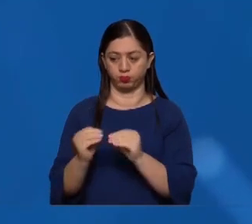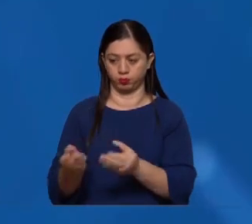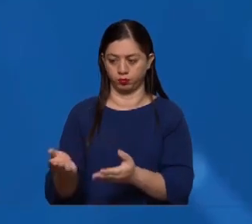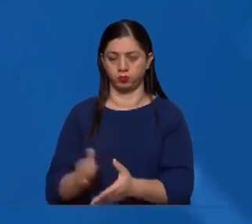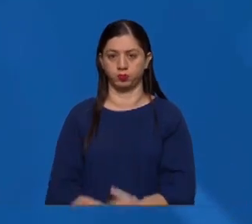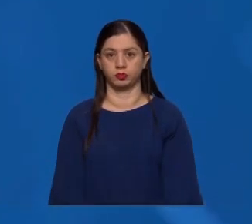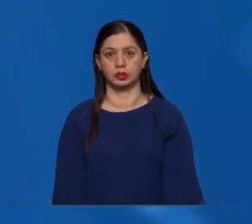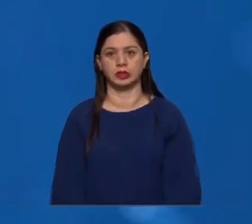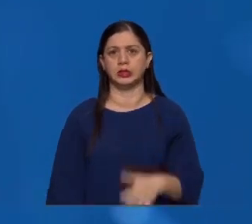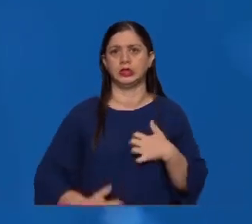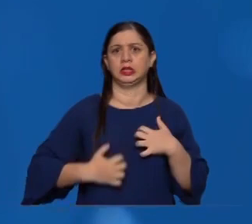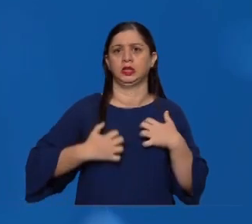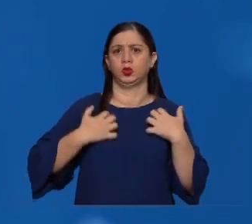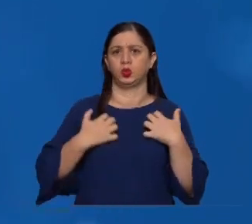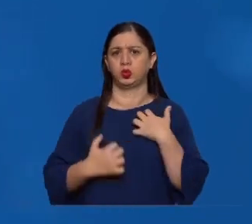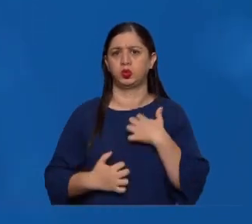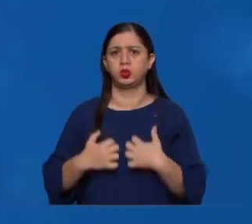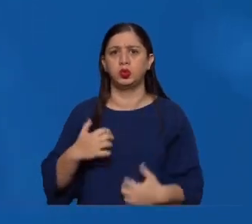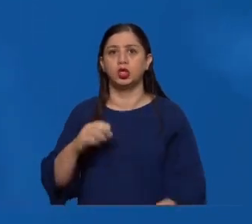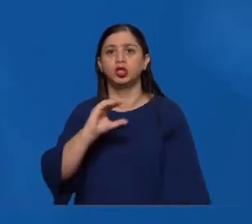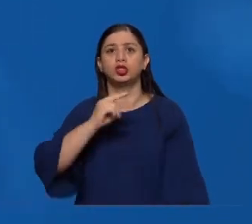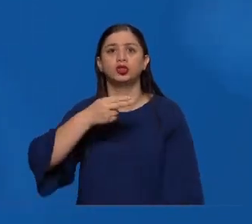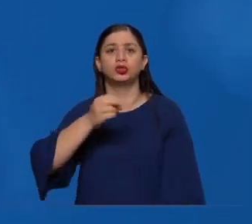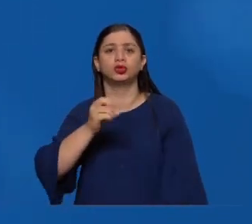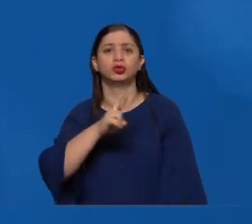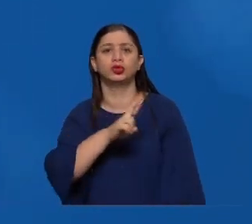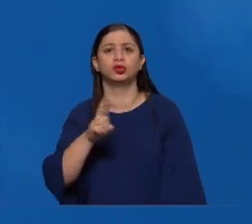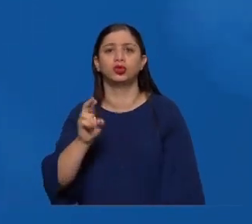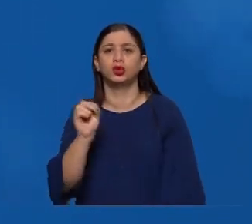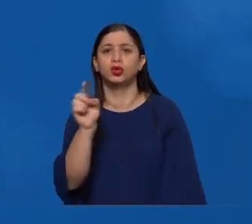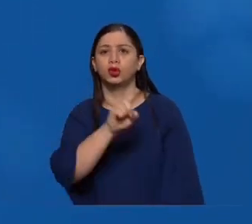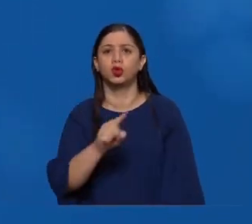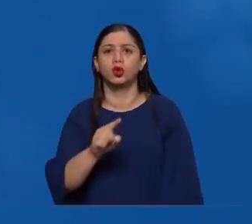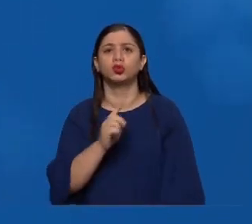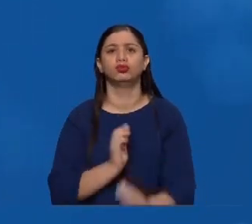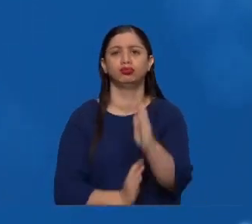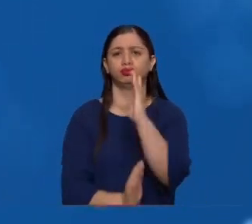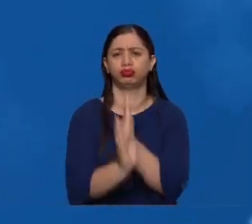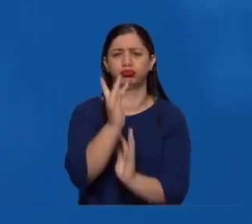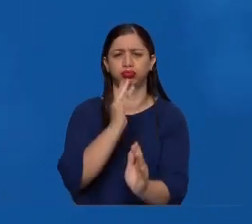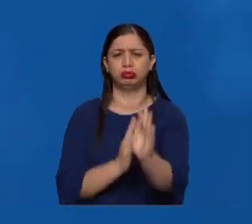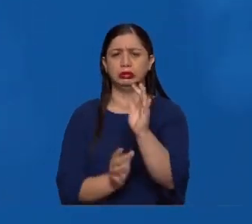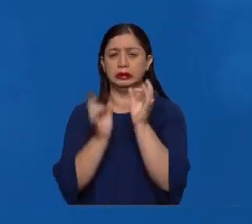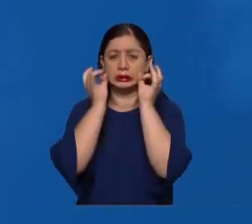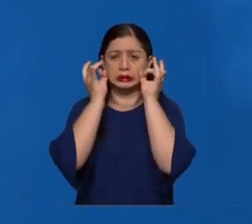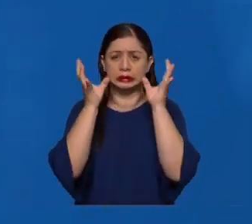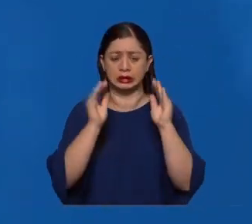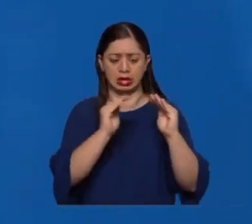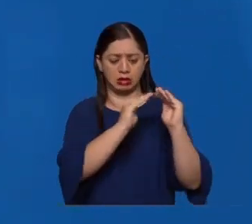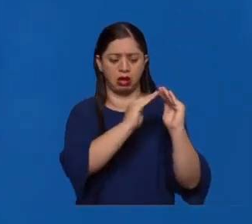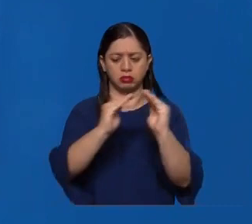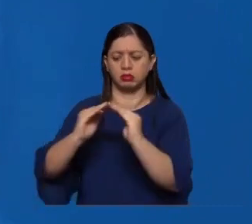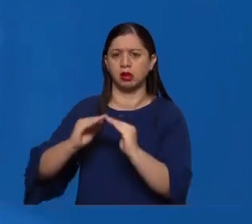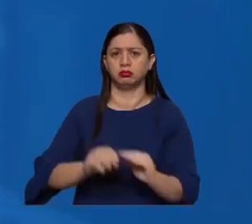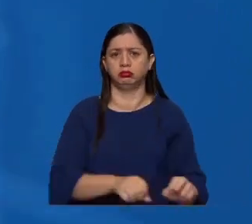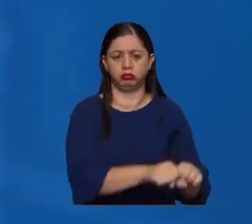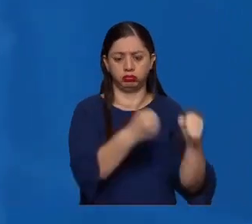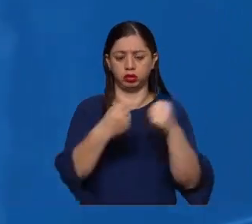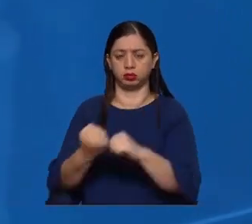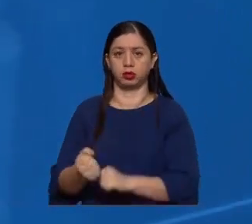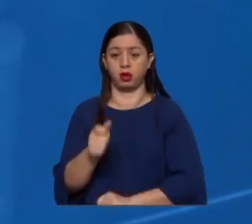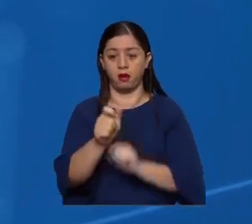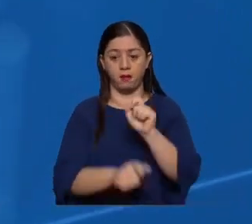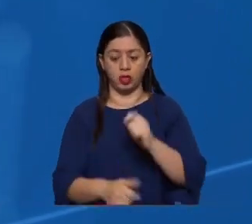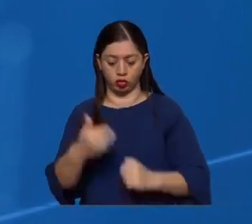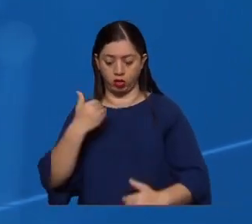pánico vivió la comunidad del sector de los chorros en zona de ladera de Cali un voraz incendio destruyó varias viviendas Y aunque no hubo